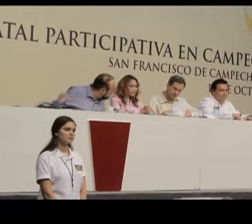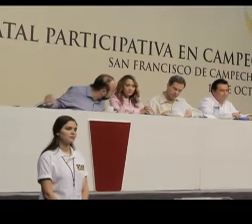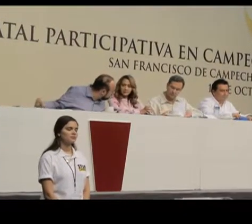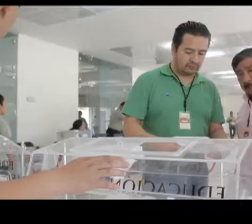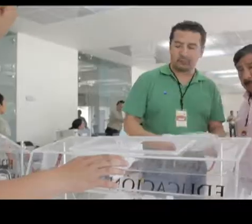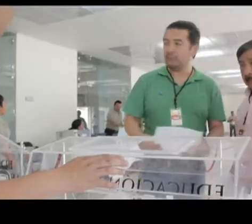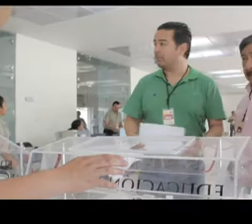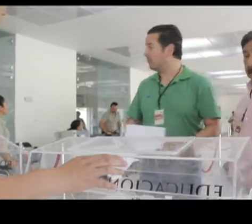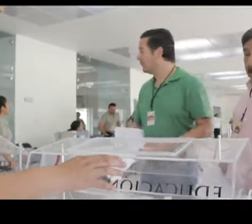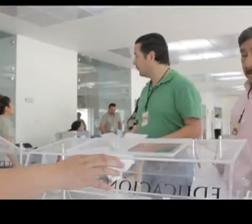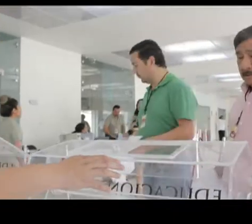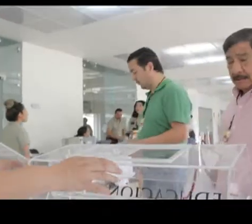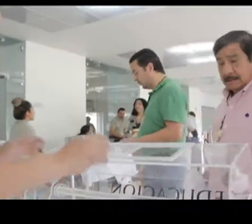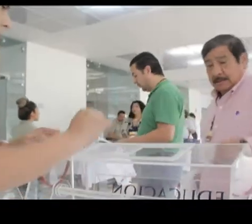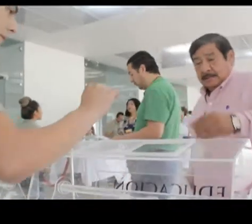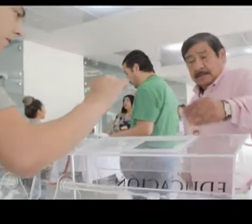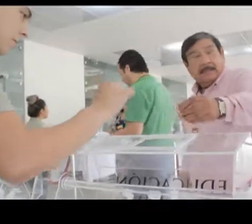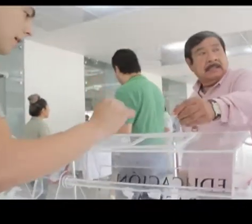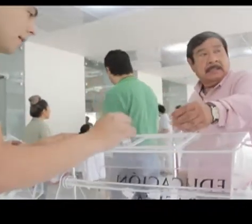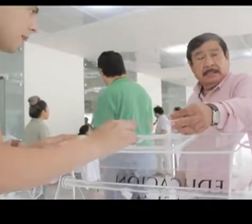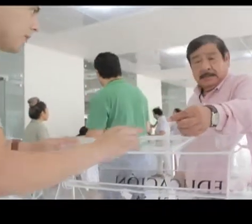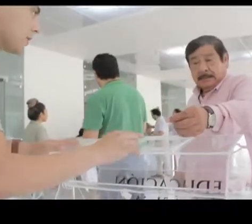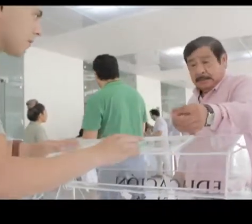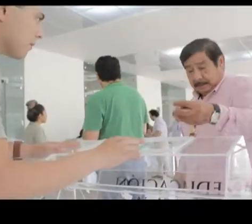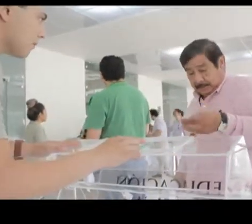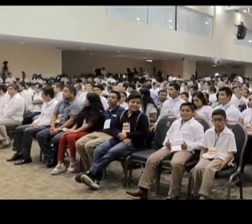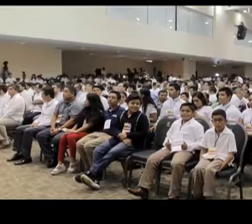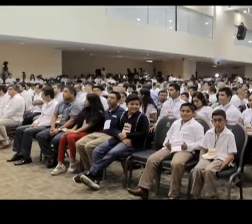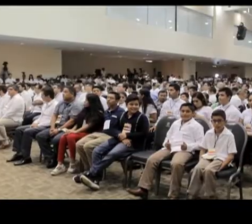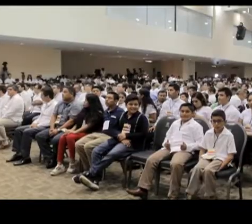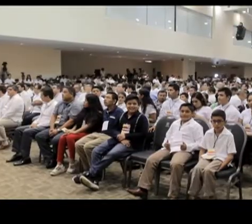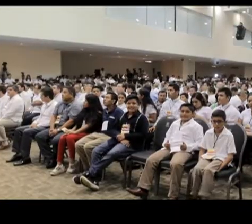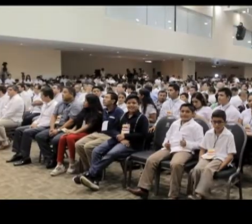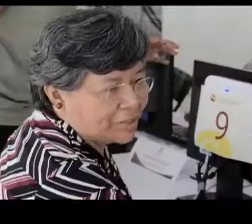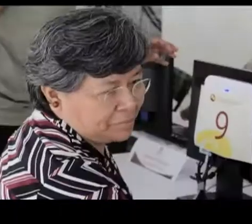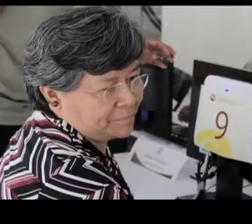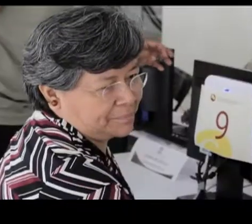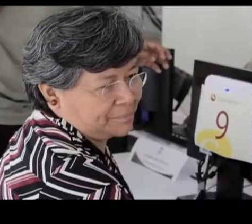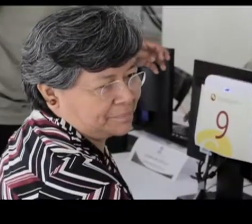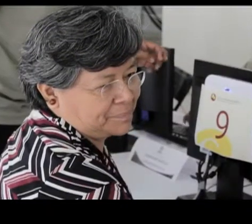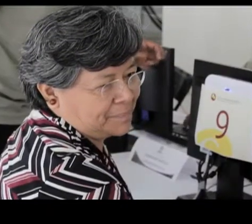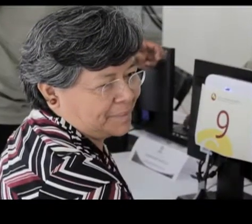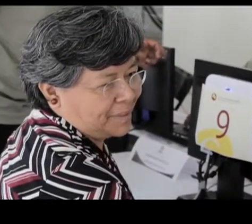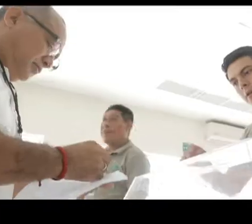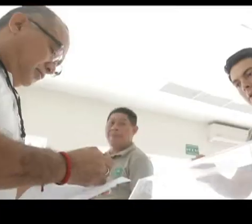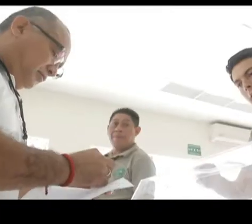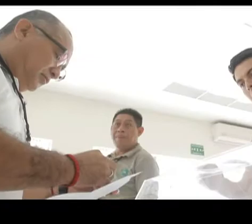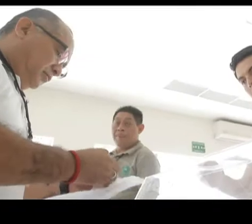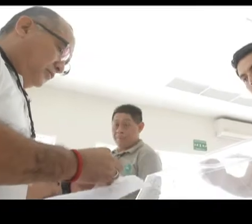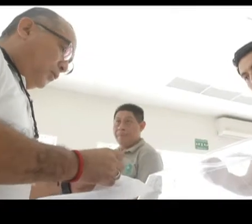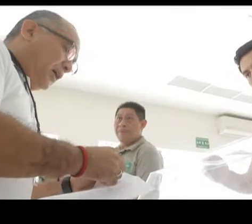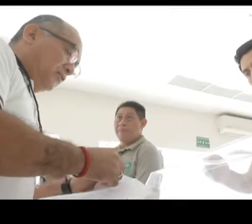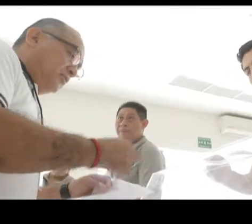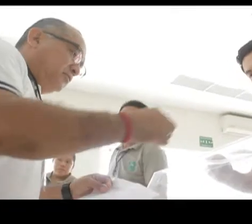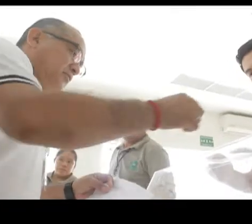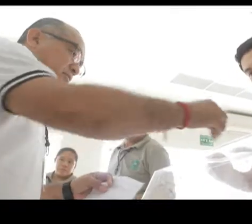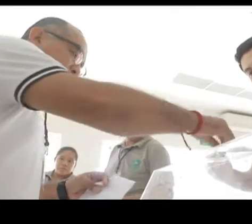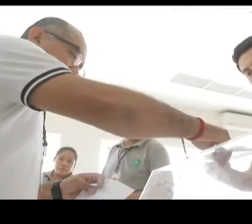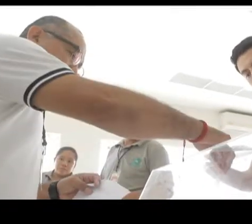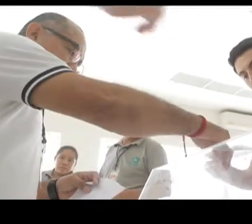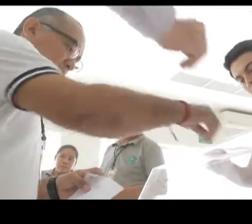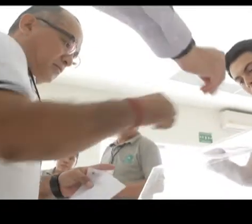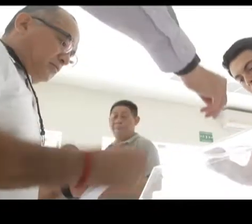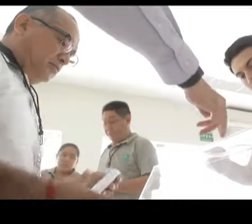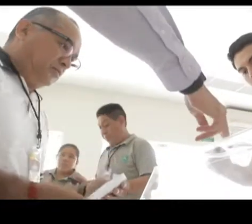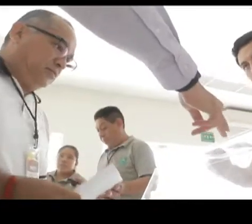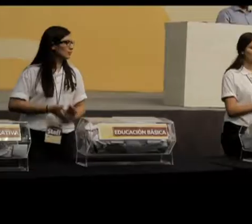federal. En los tres estados, más de 4,000 maestros, estudiantes y padres de familia contribuyeron con alrededor de